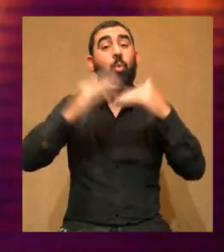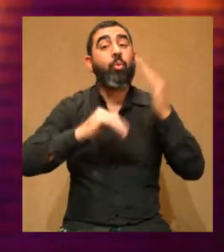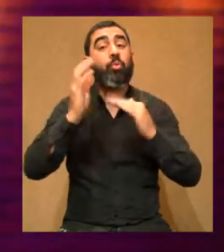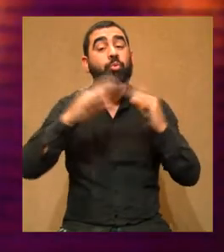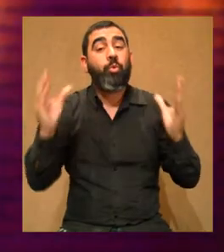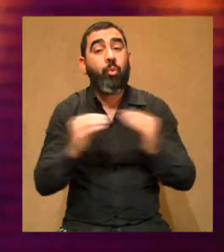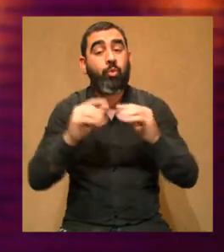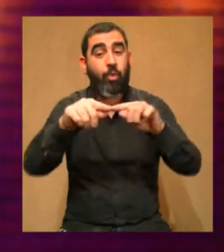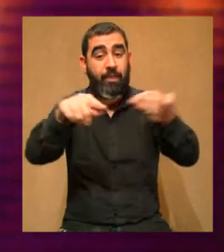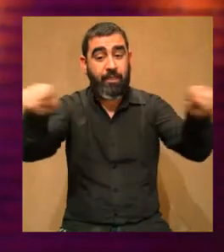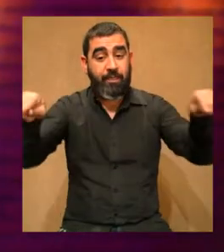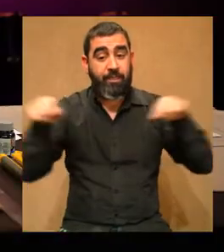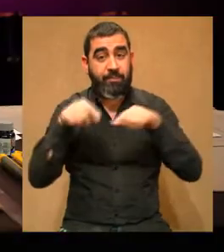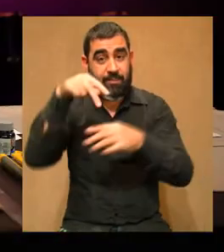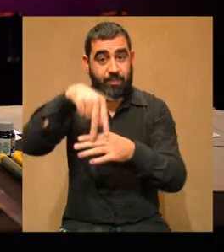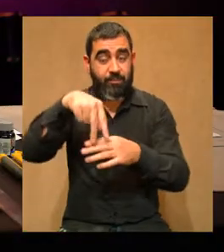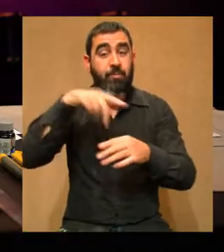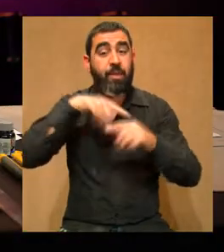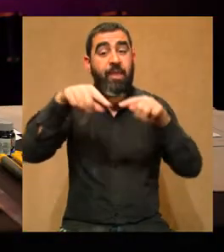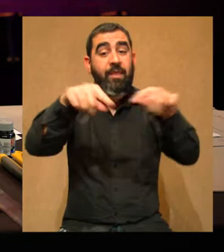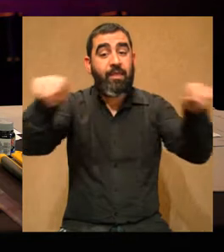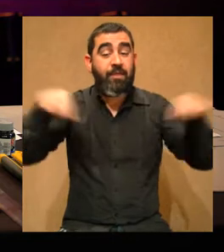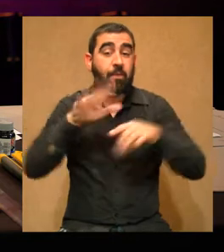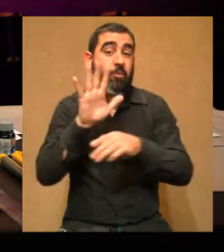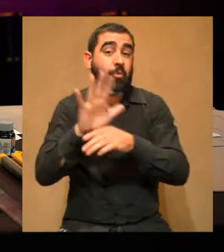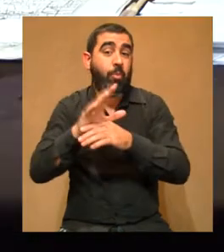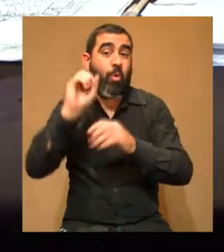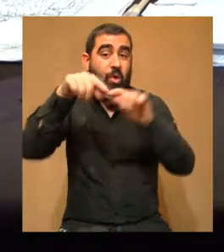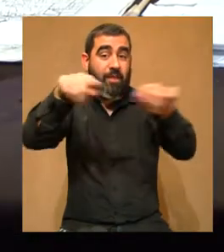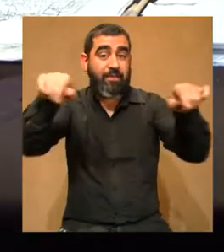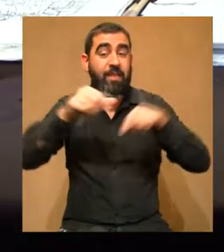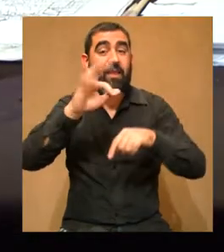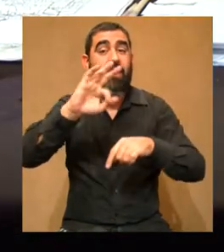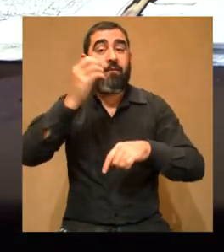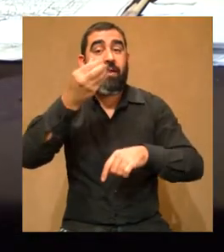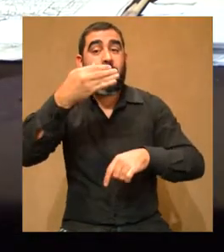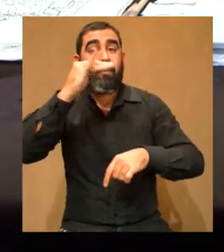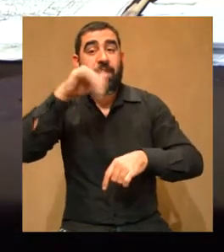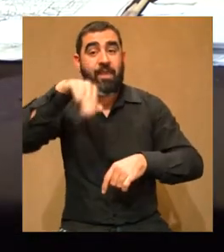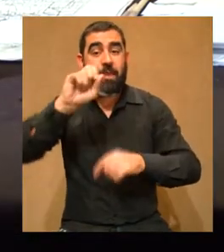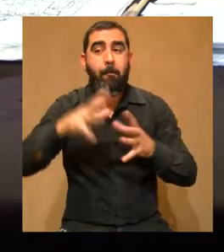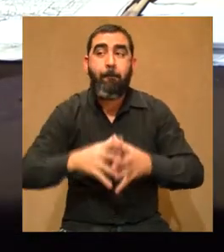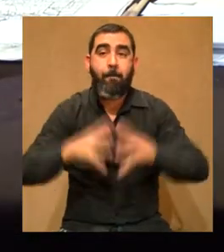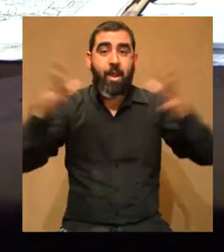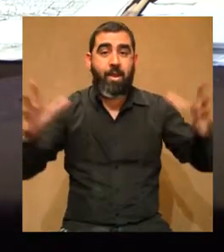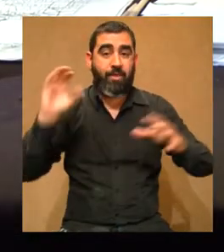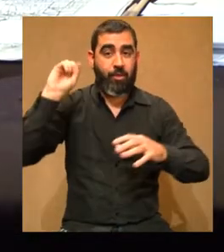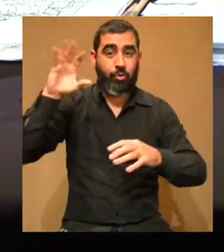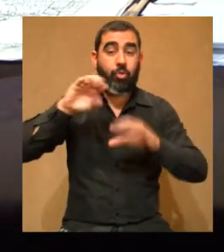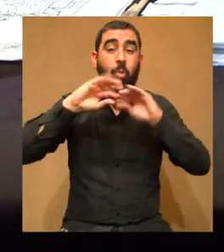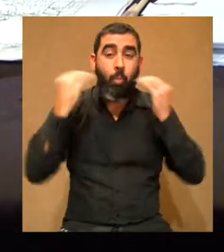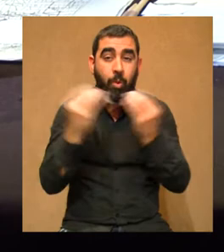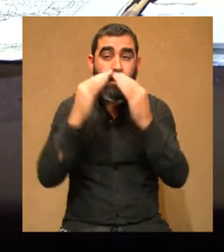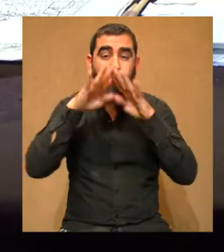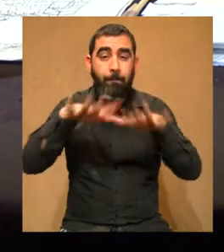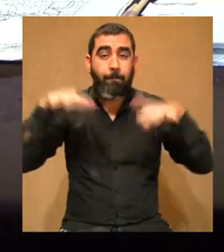construir juntos un escenario más precisamente un escenario como el de la sala eduardo fabini que es la sala más grande que tenemos en el auditorio tiene capacidad